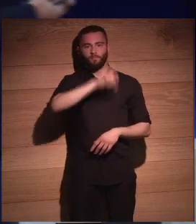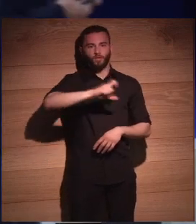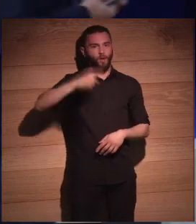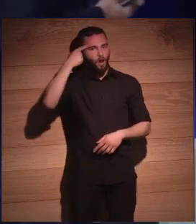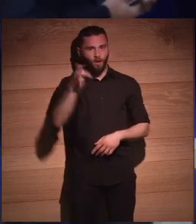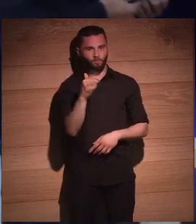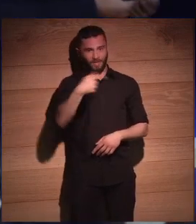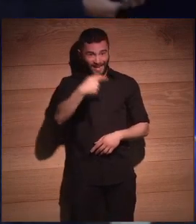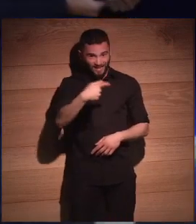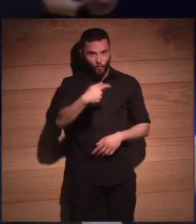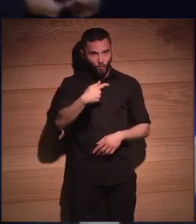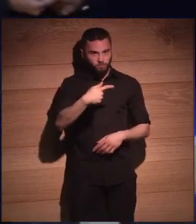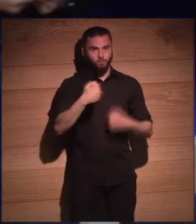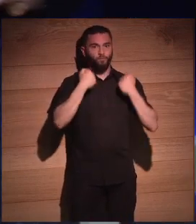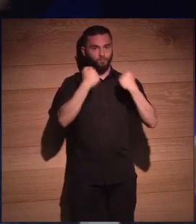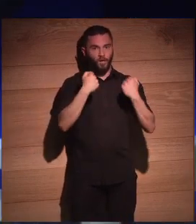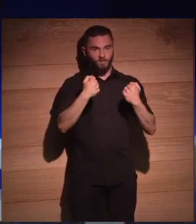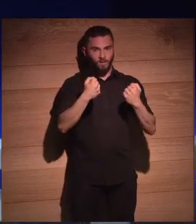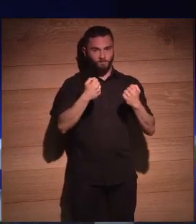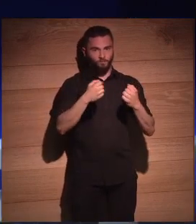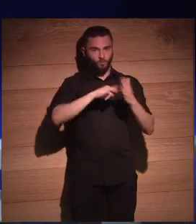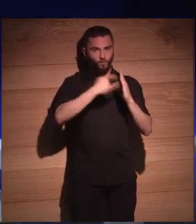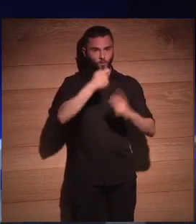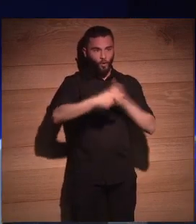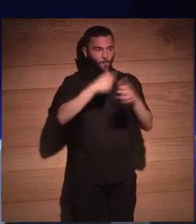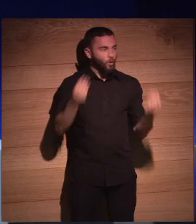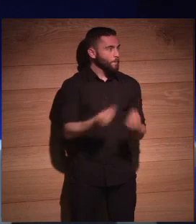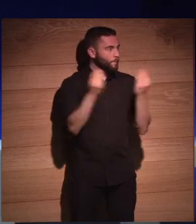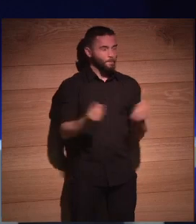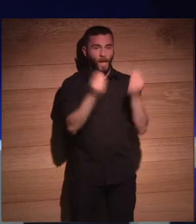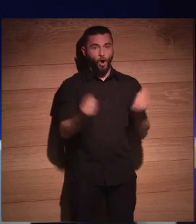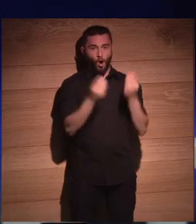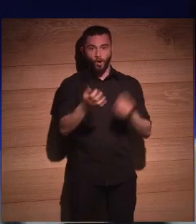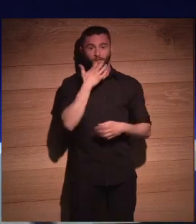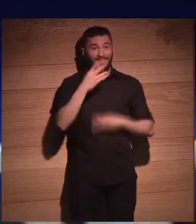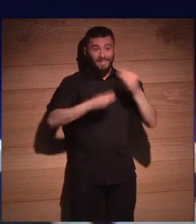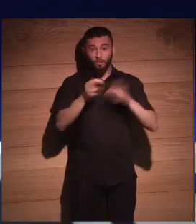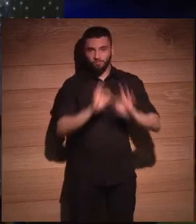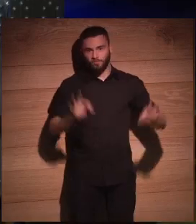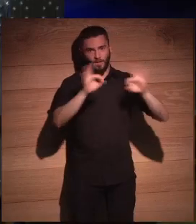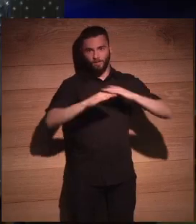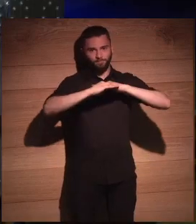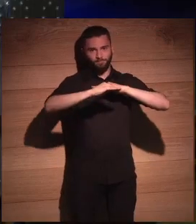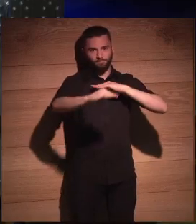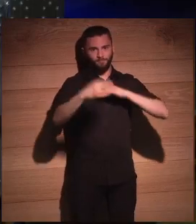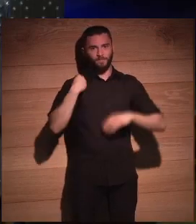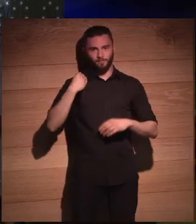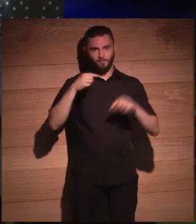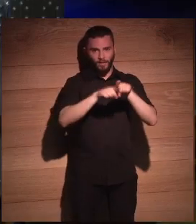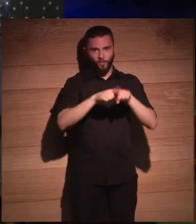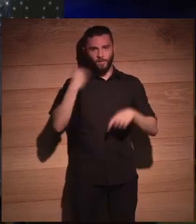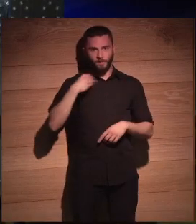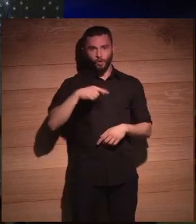con el tema, empiece a sonar un poco mejor, ¿vale? Pero si no hacemos nada, pues la cosa seguirá igual. No retuitees esa cosa que no has